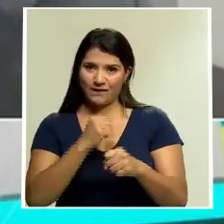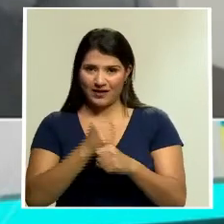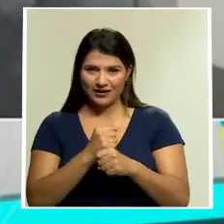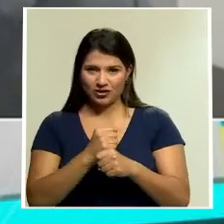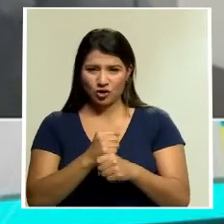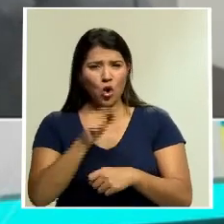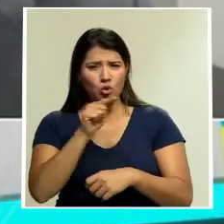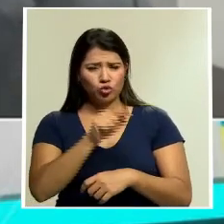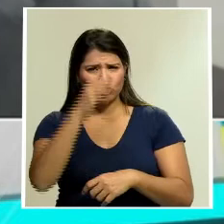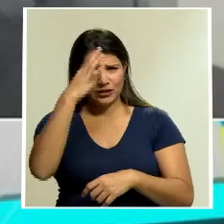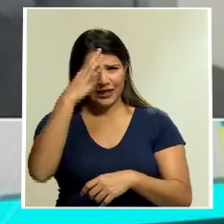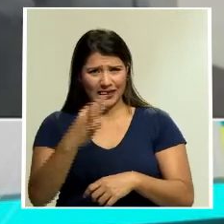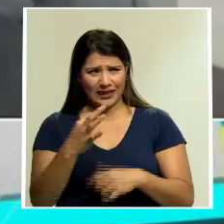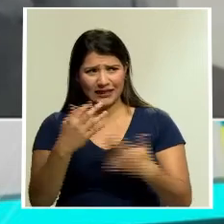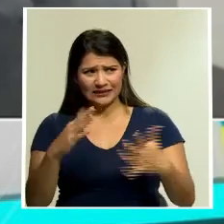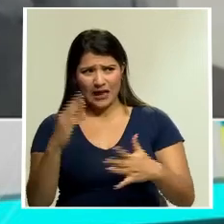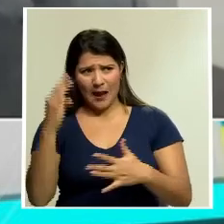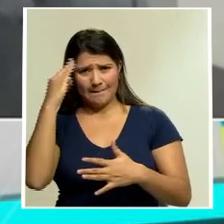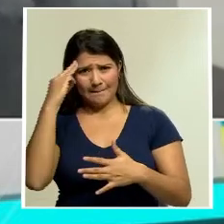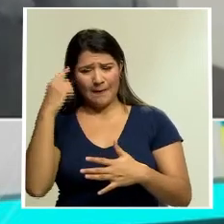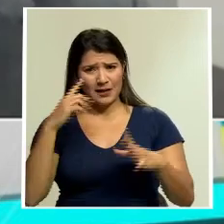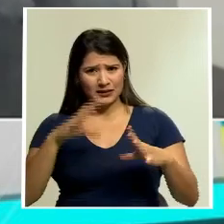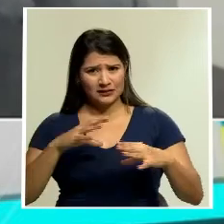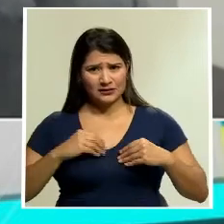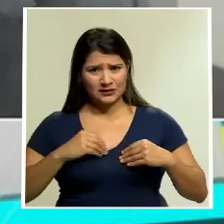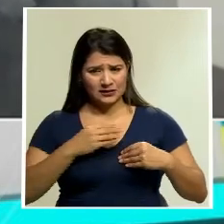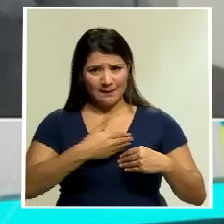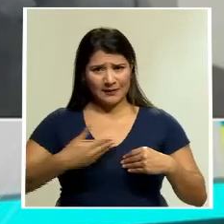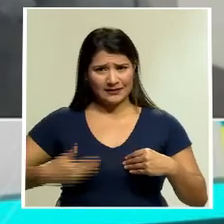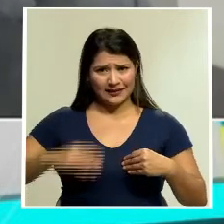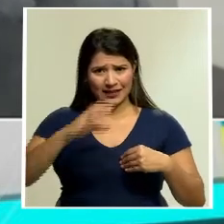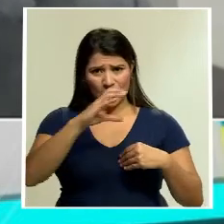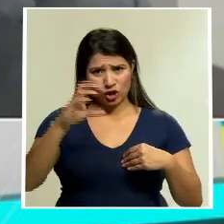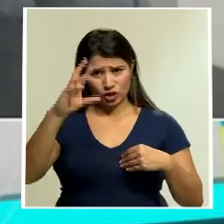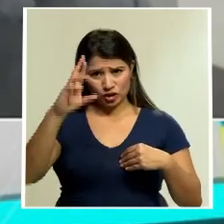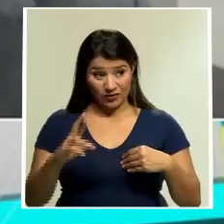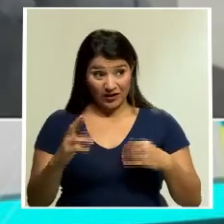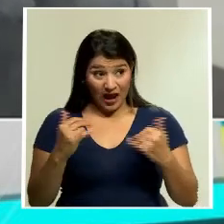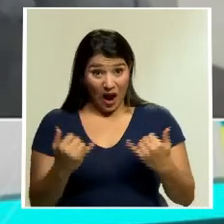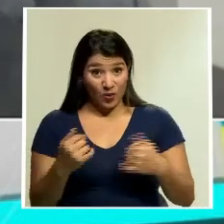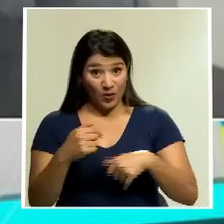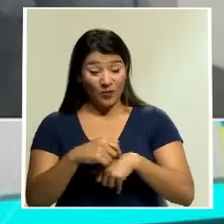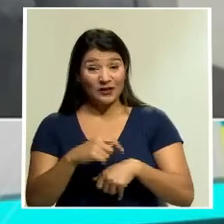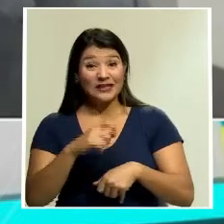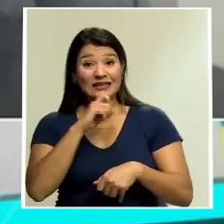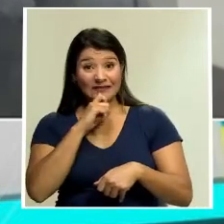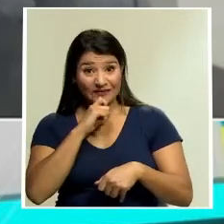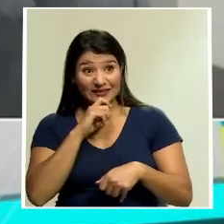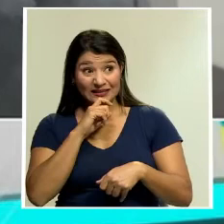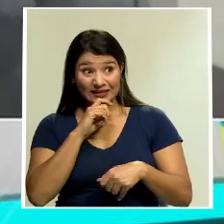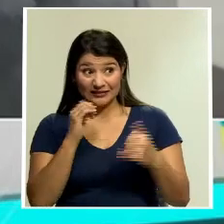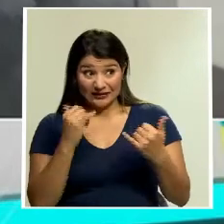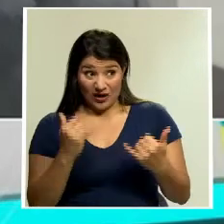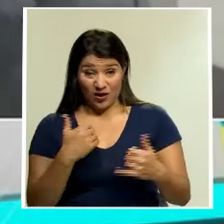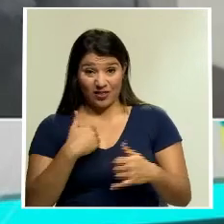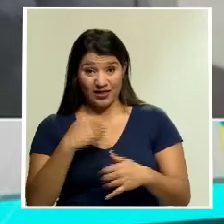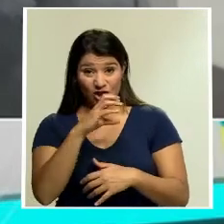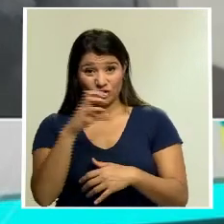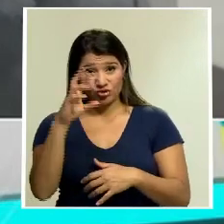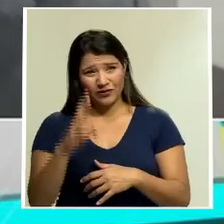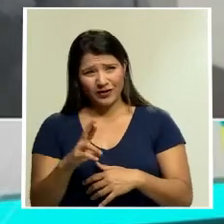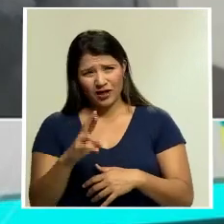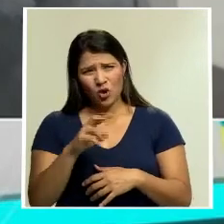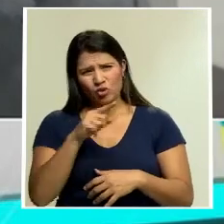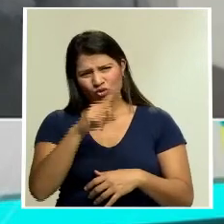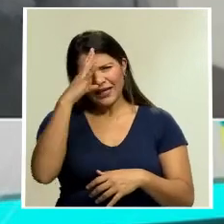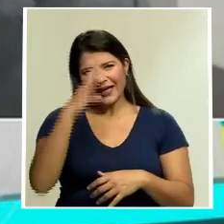¿Se considera maduro para asumir la presidencia de Costa Rica en momentos tan difíciles como esto? ¿No le jugaría